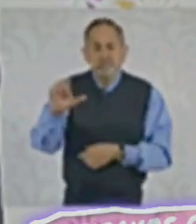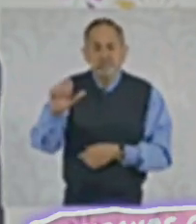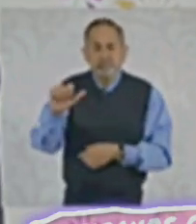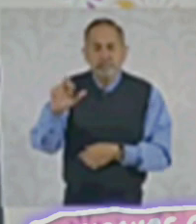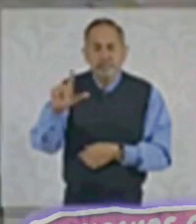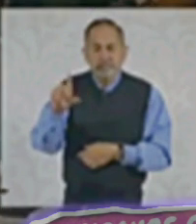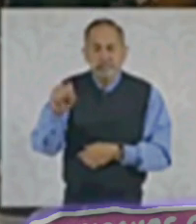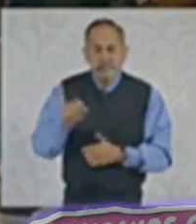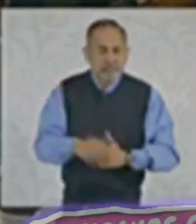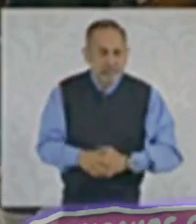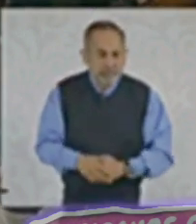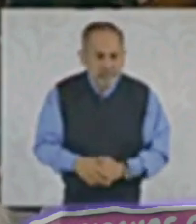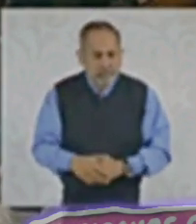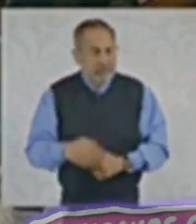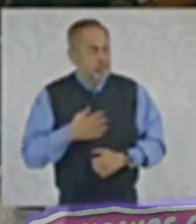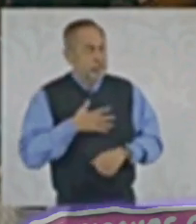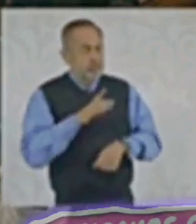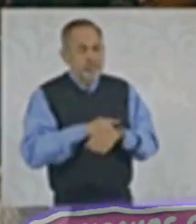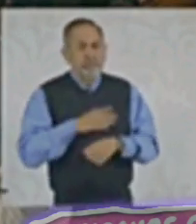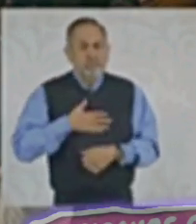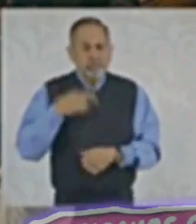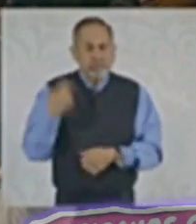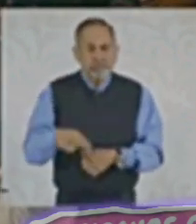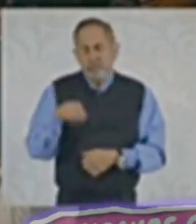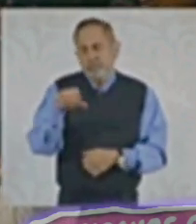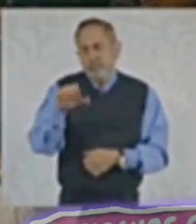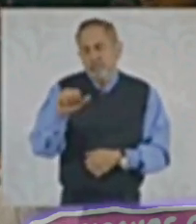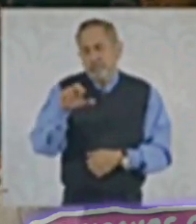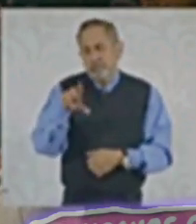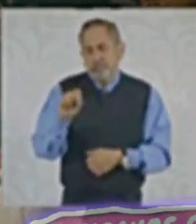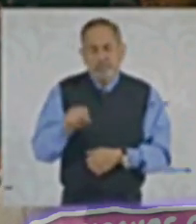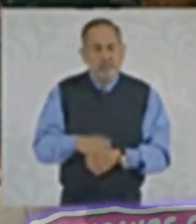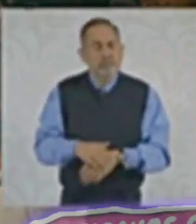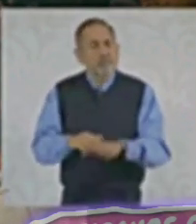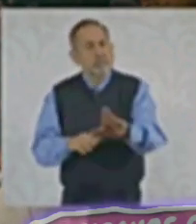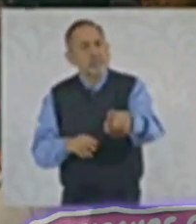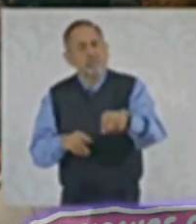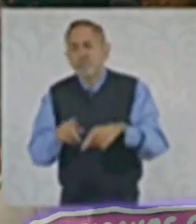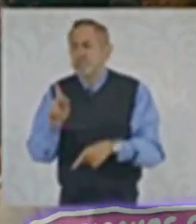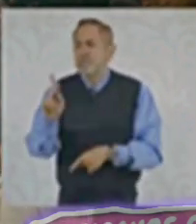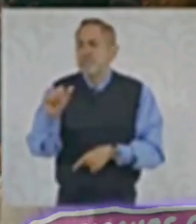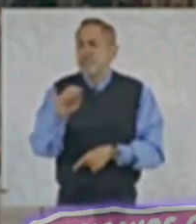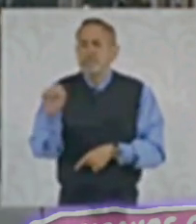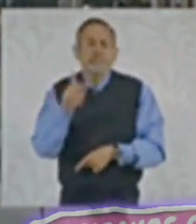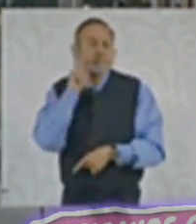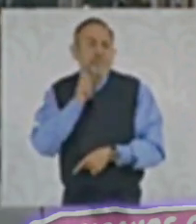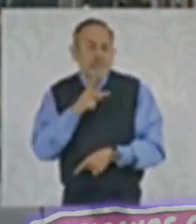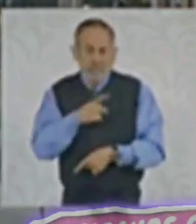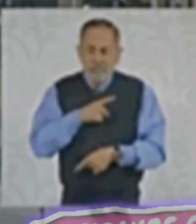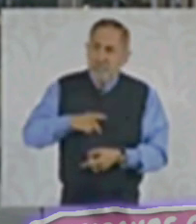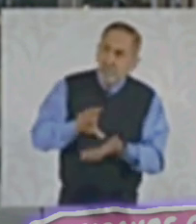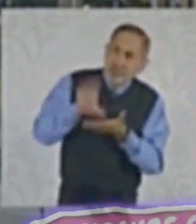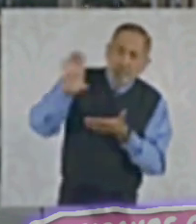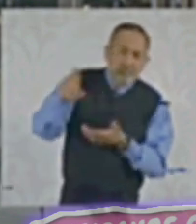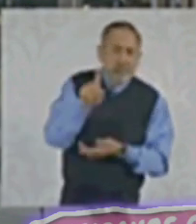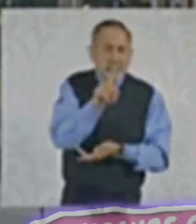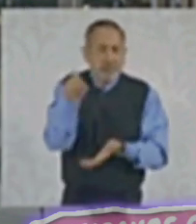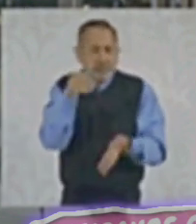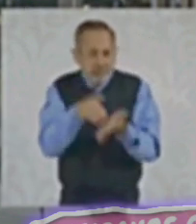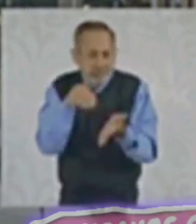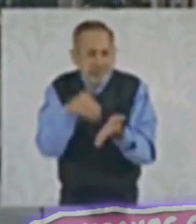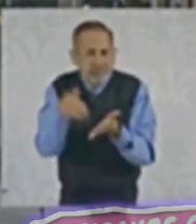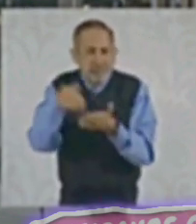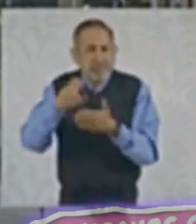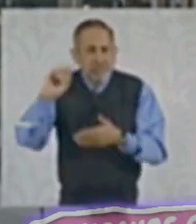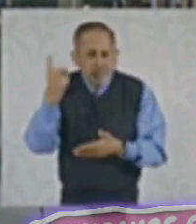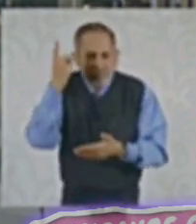Buenos días a todas y todos. Carlos Navarro de Heraldo Media Group. Pemex tiene una deuda de casi 100,000 millones de dólares. ¿De qué